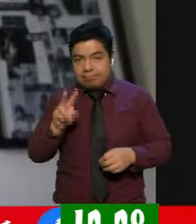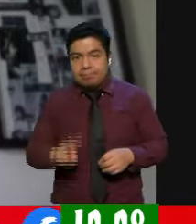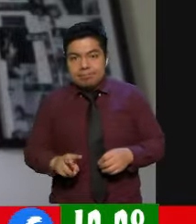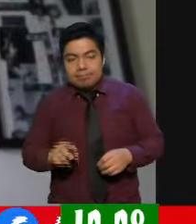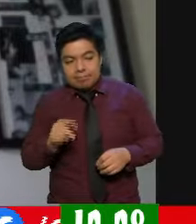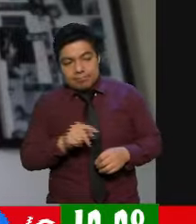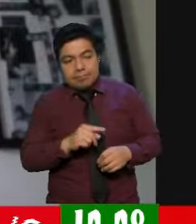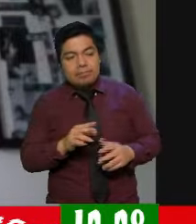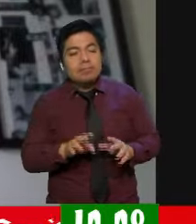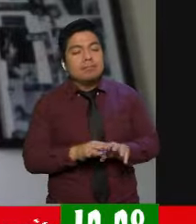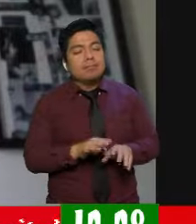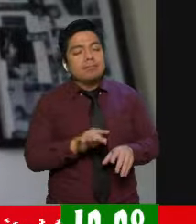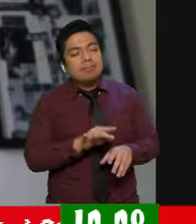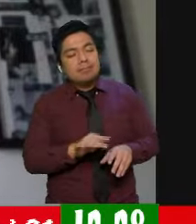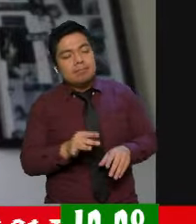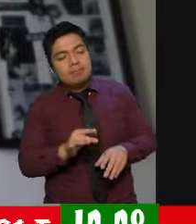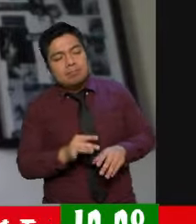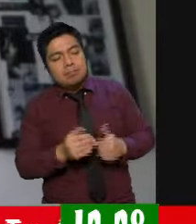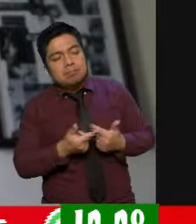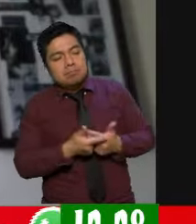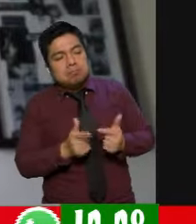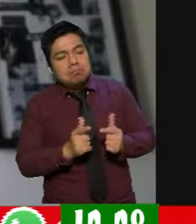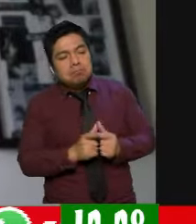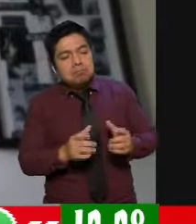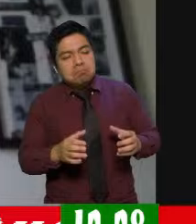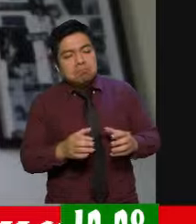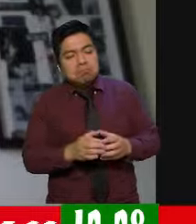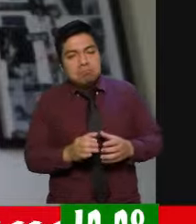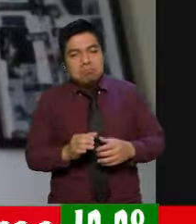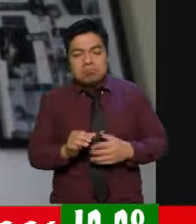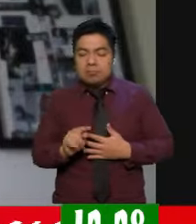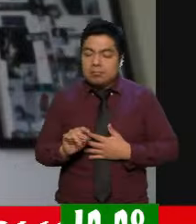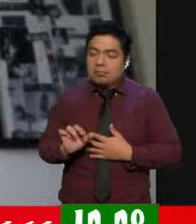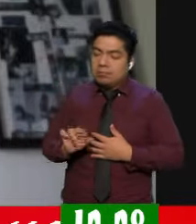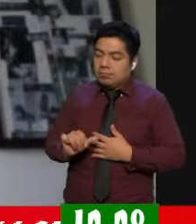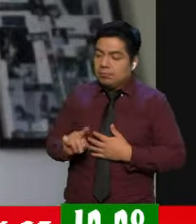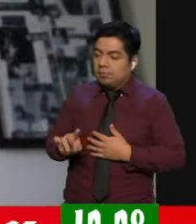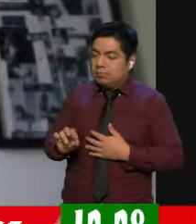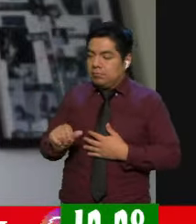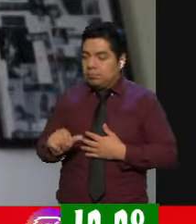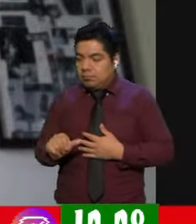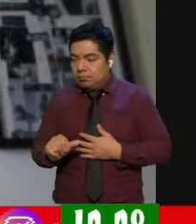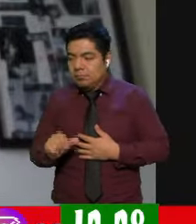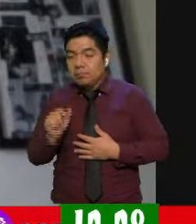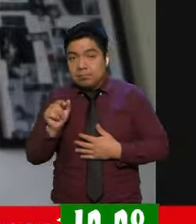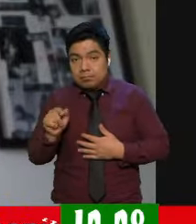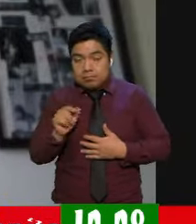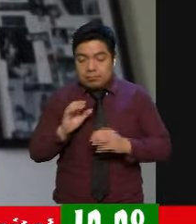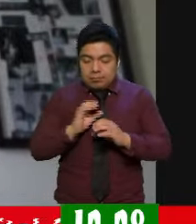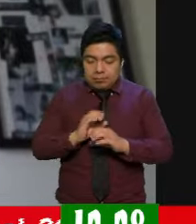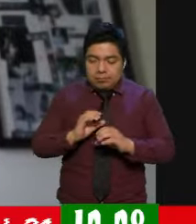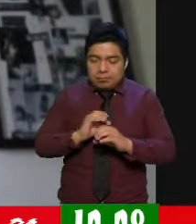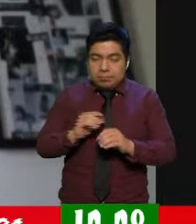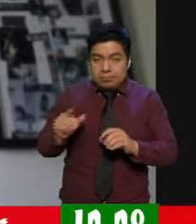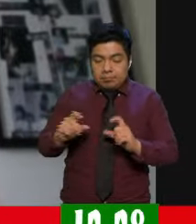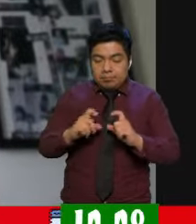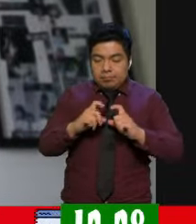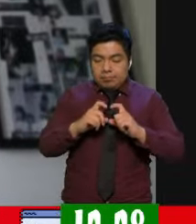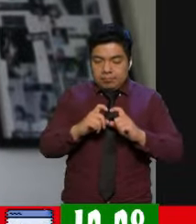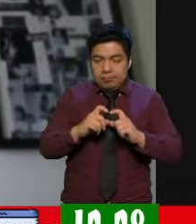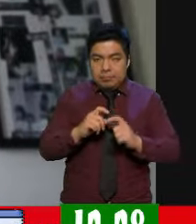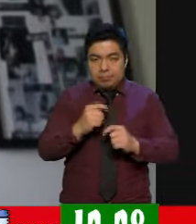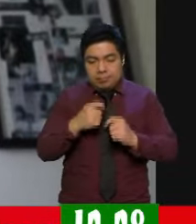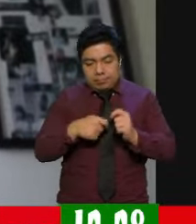género estilístico, llamó a un grupo de rock llamado Tierra Baldía para arropar su cancionero y así grabar su disco debut